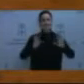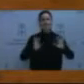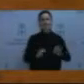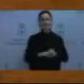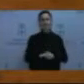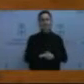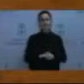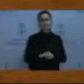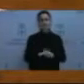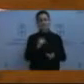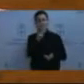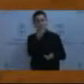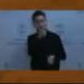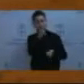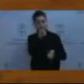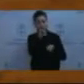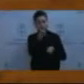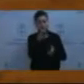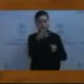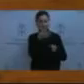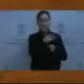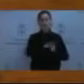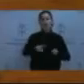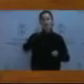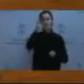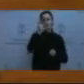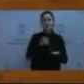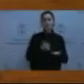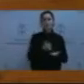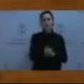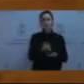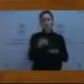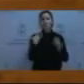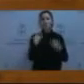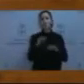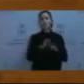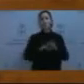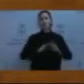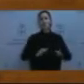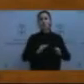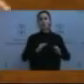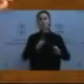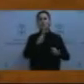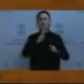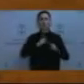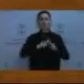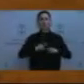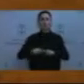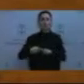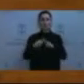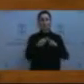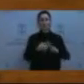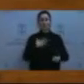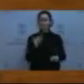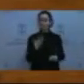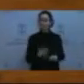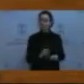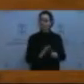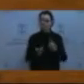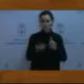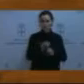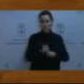a conocer en el medio rural los beneficios de la titularidad compartida que se pueden